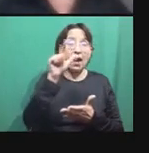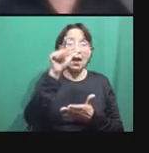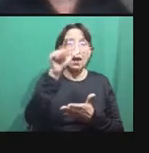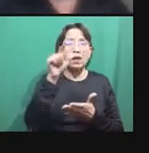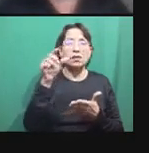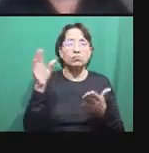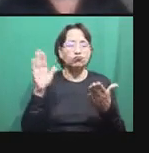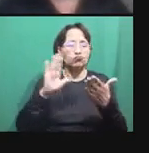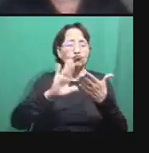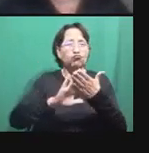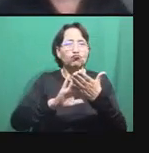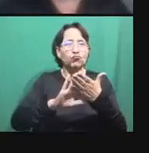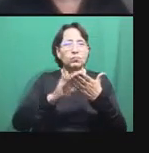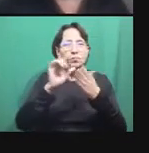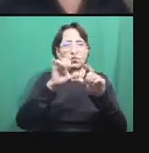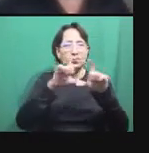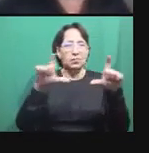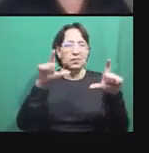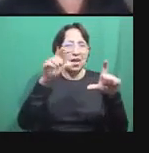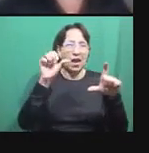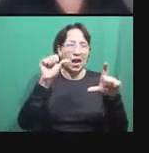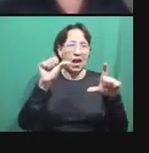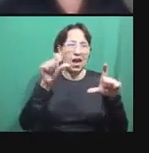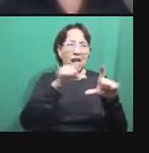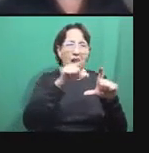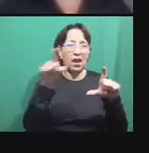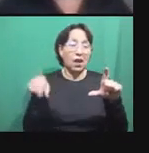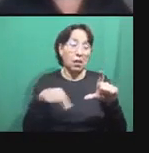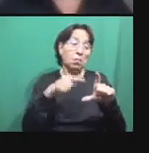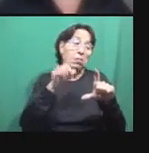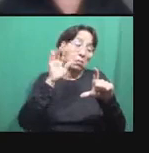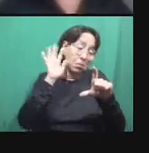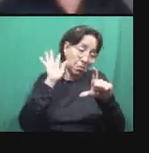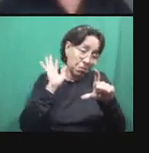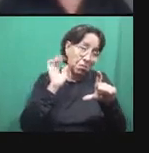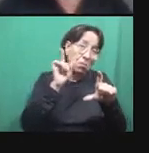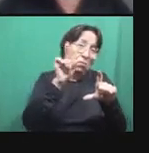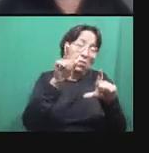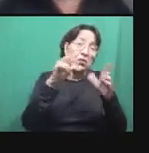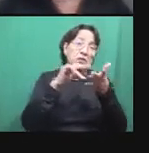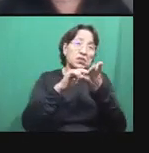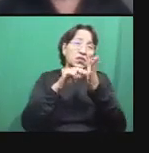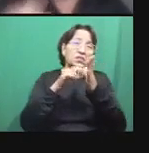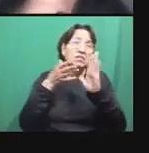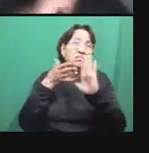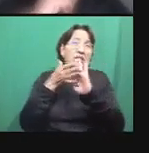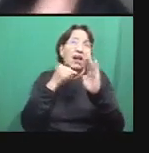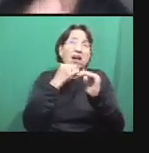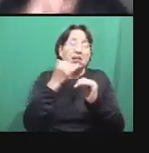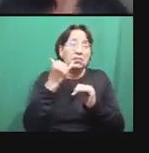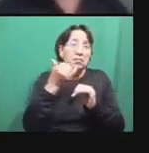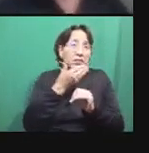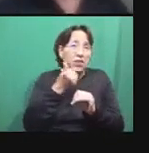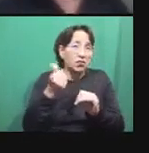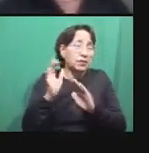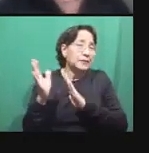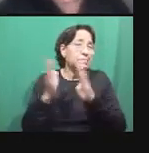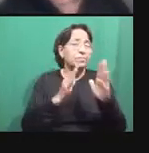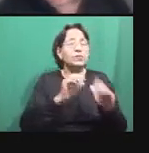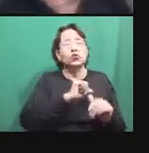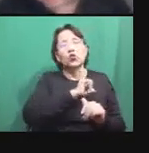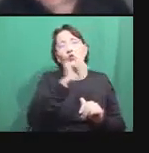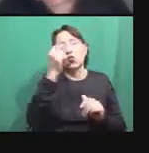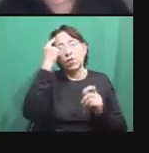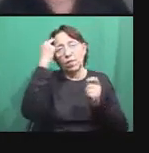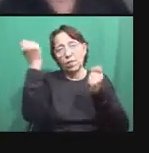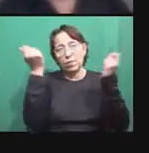la superficie de la iglesia. Ahí tal vez haya una potencia mejor generada. Esto es una estrategia que tal vez Banksy haya sido